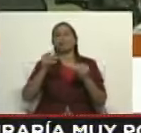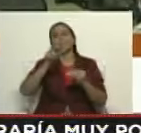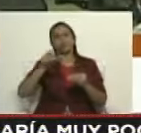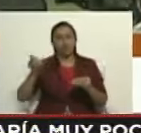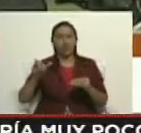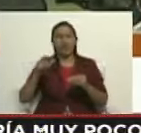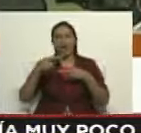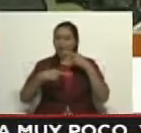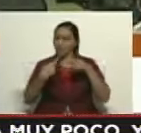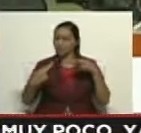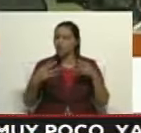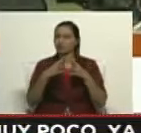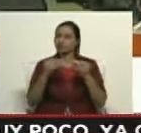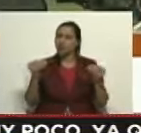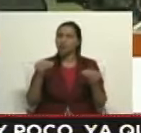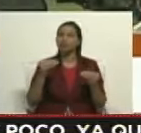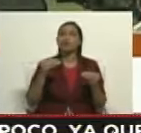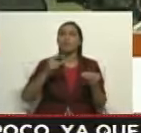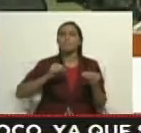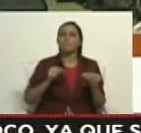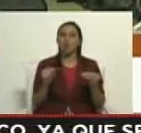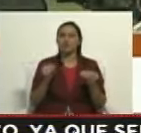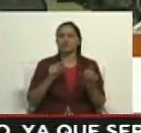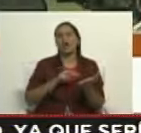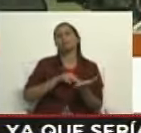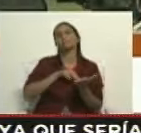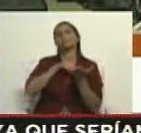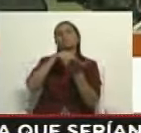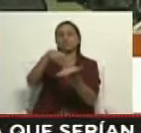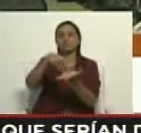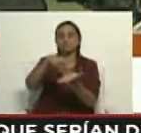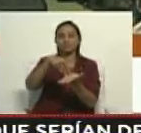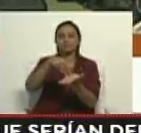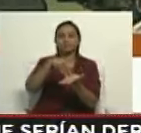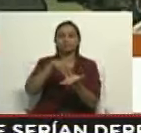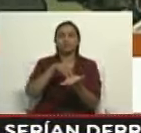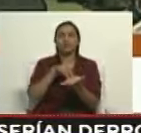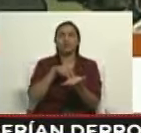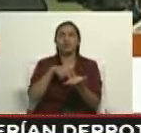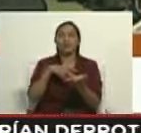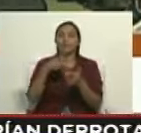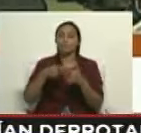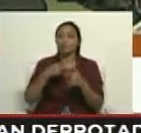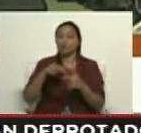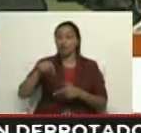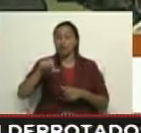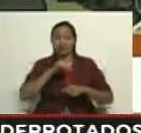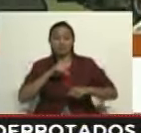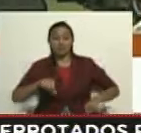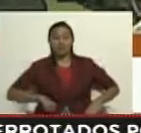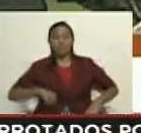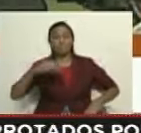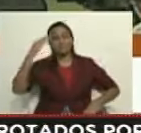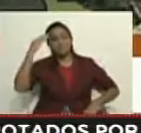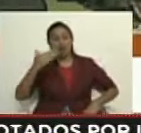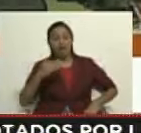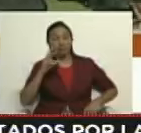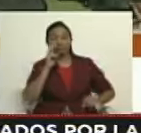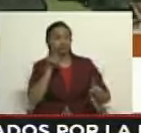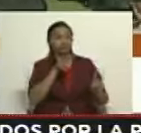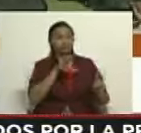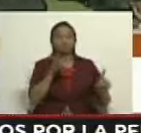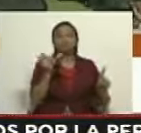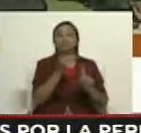la policía. Por supuesto, eso llevó a que en las Fuerzas Armadas se diera cuenta el comandante Chávez que ya estaban